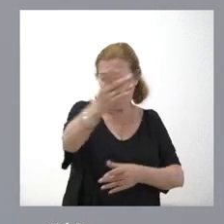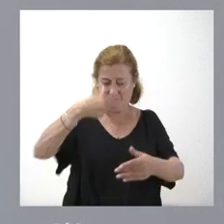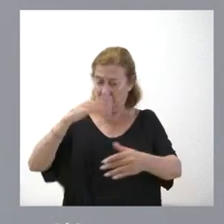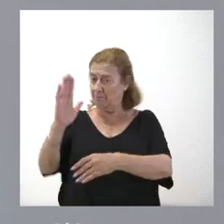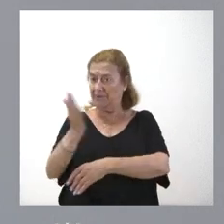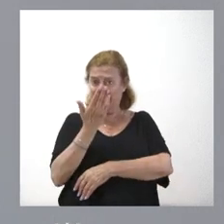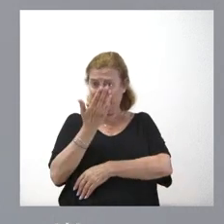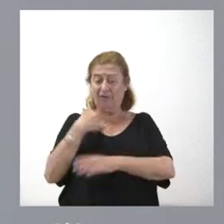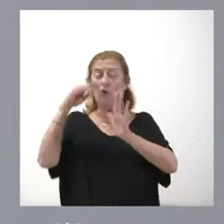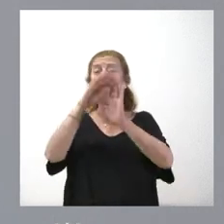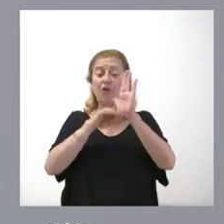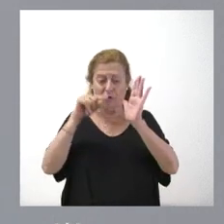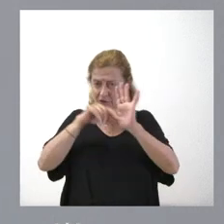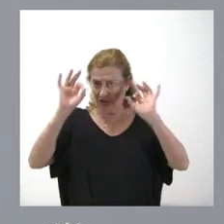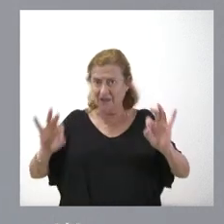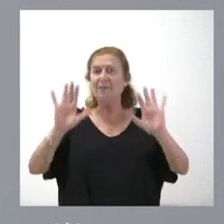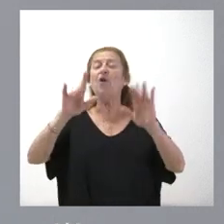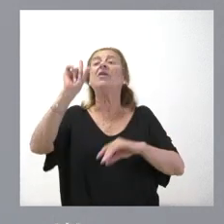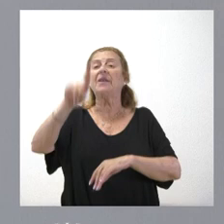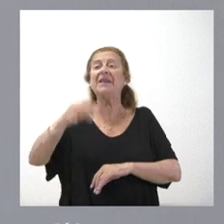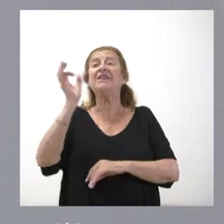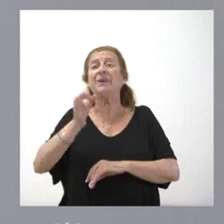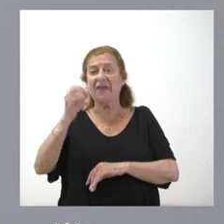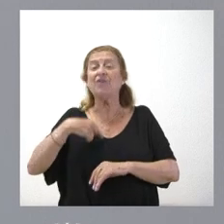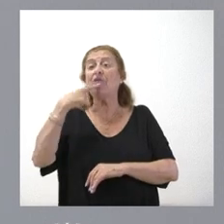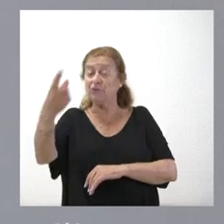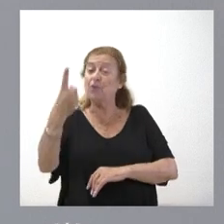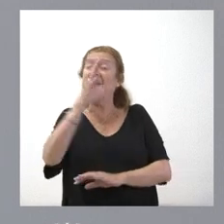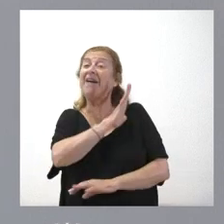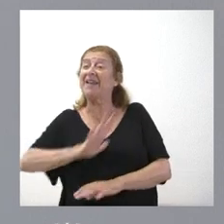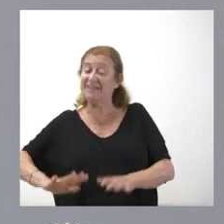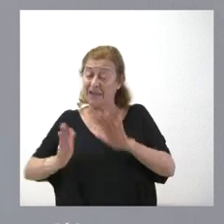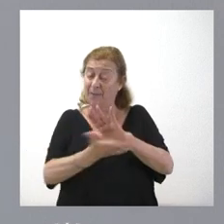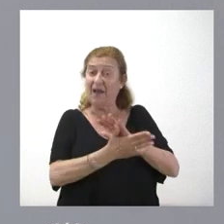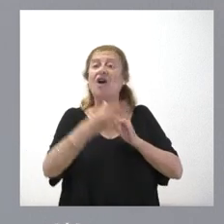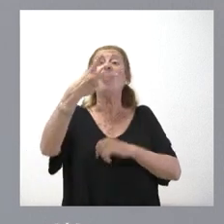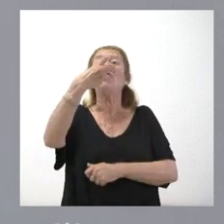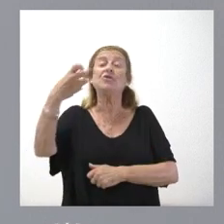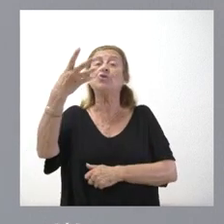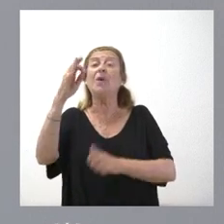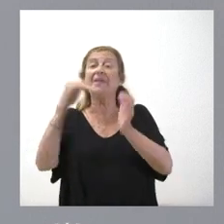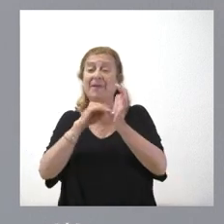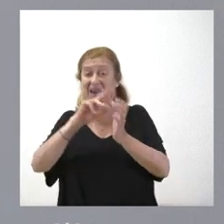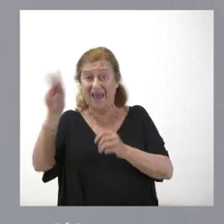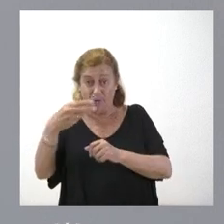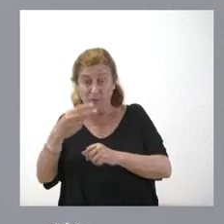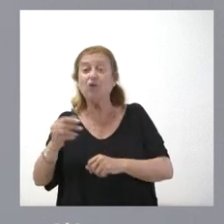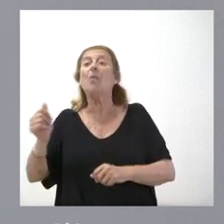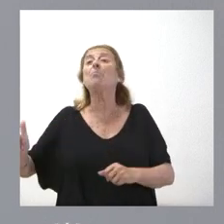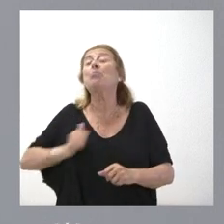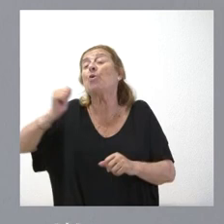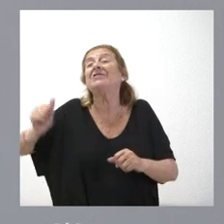cen las condiciones son estas pero también Es verdad que nos hemos hecho una reserva de 240,000 eur adicionales por si